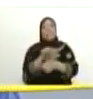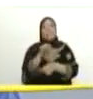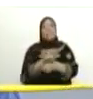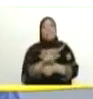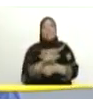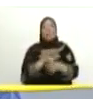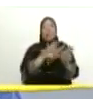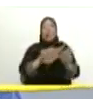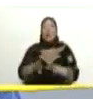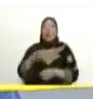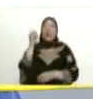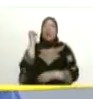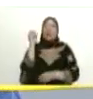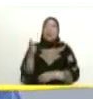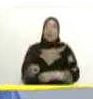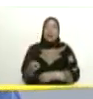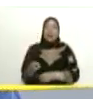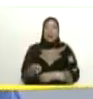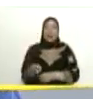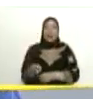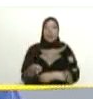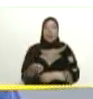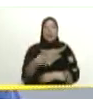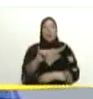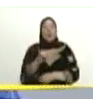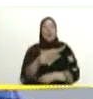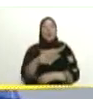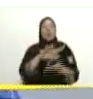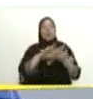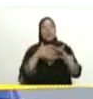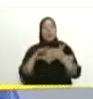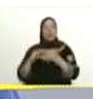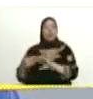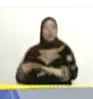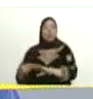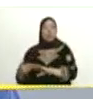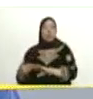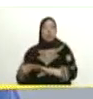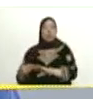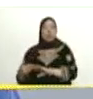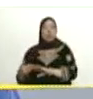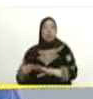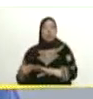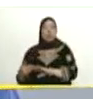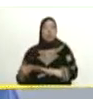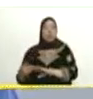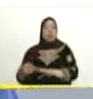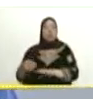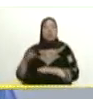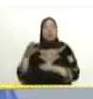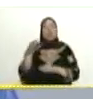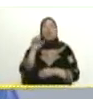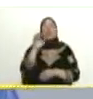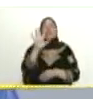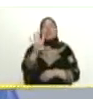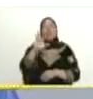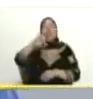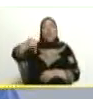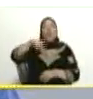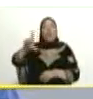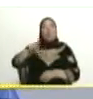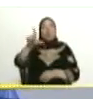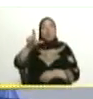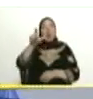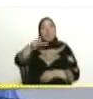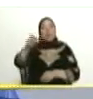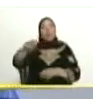vámonos a Petare. Petare, en el sector Las Casitas, barrio 5 de Julio, queridos habitantes